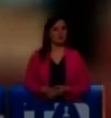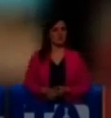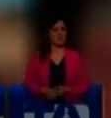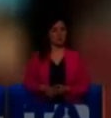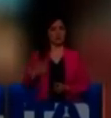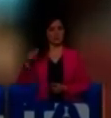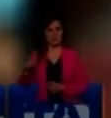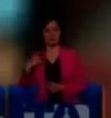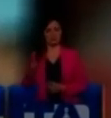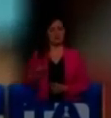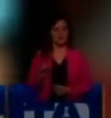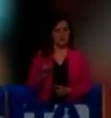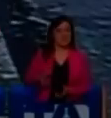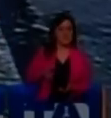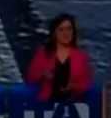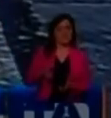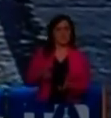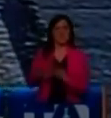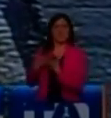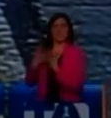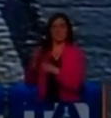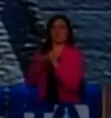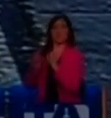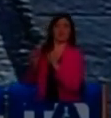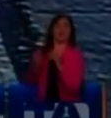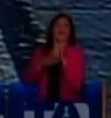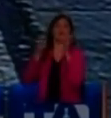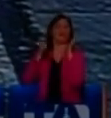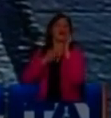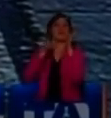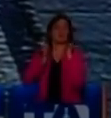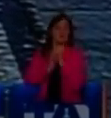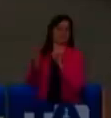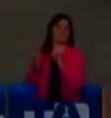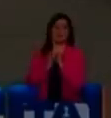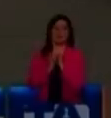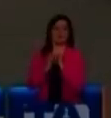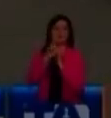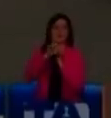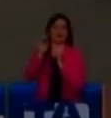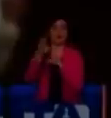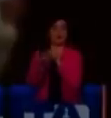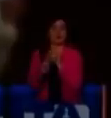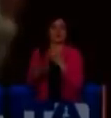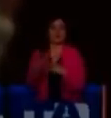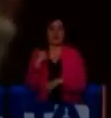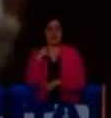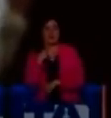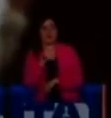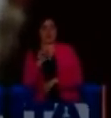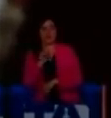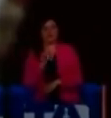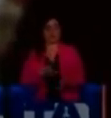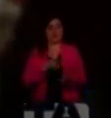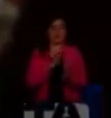La concientización en la sociedad en general es supremamente importante, porque cada vez vemos